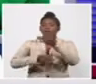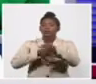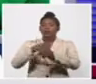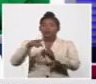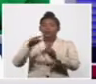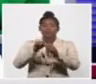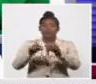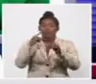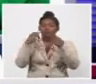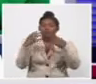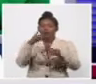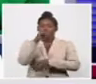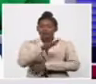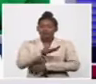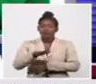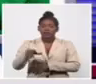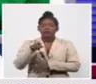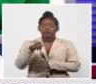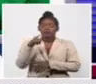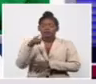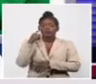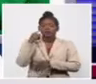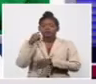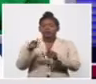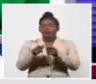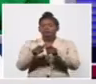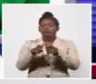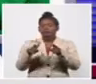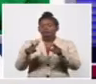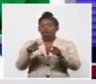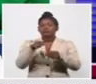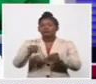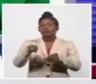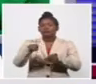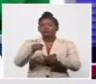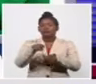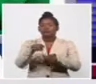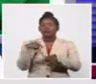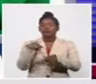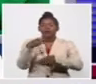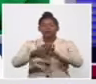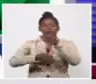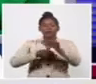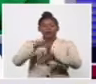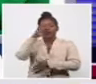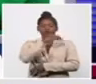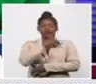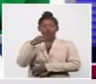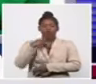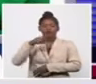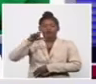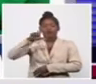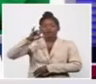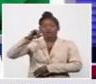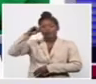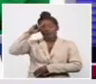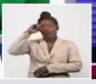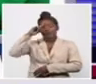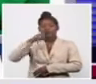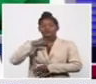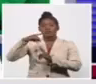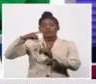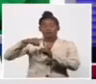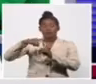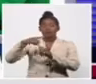cifra que la evaluábamos con la doctora Lisset, como siempre digo, con el geógrafo